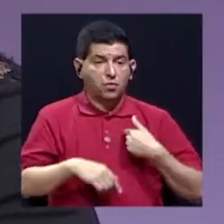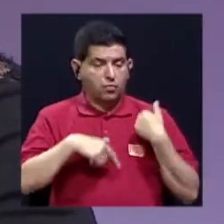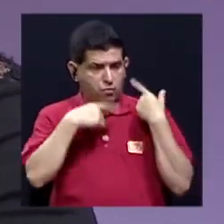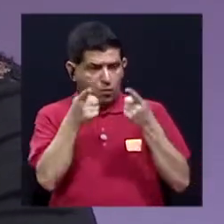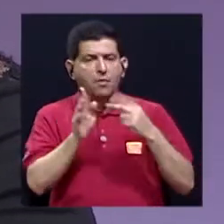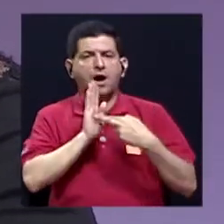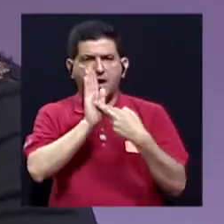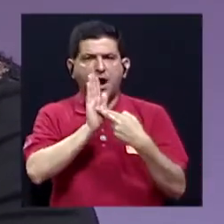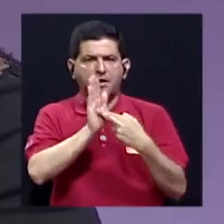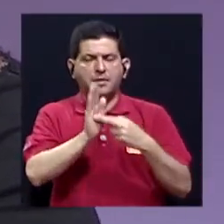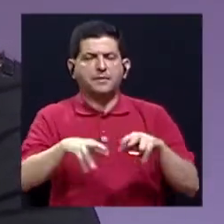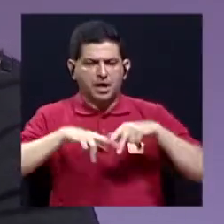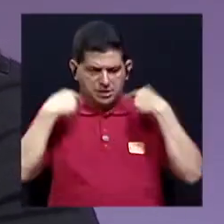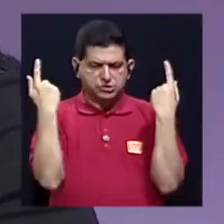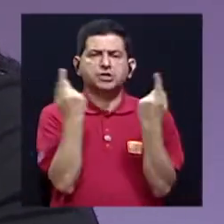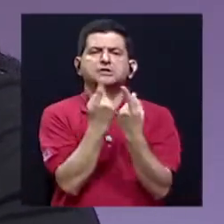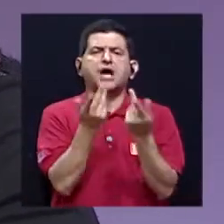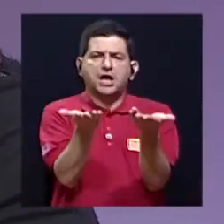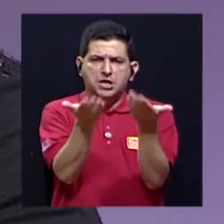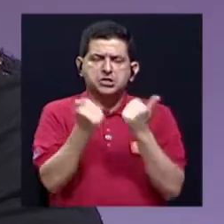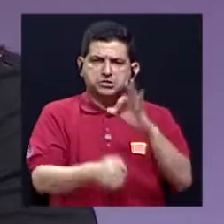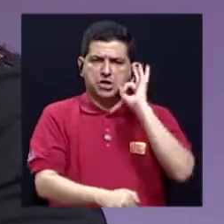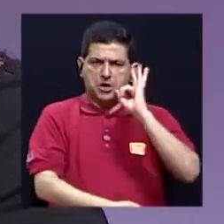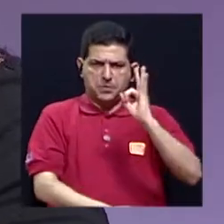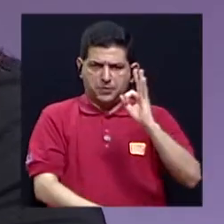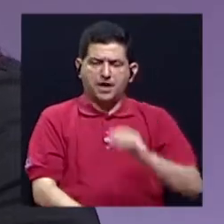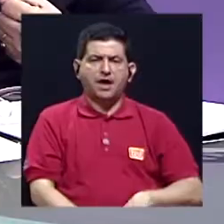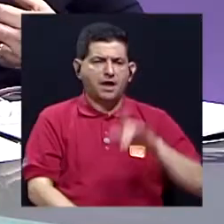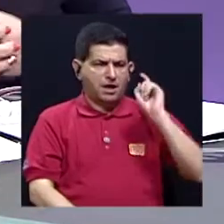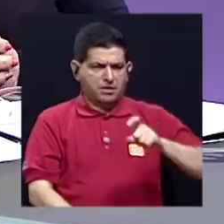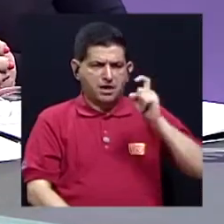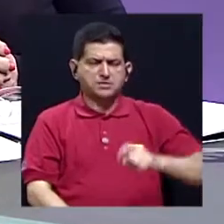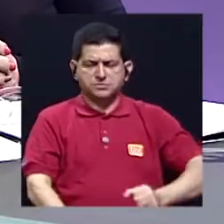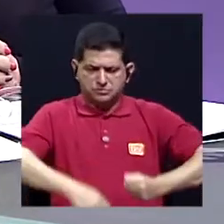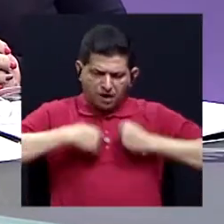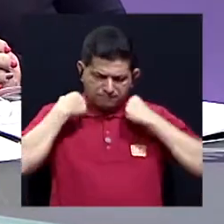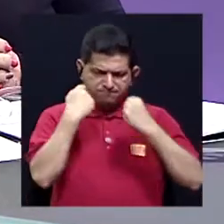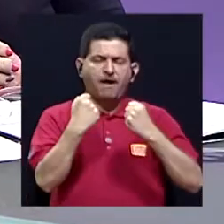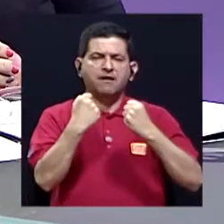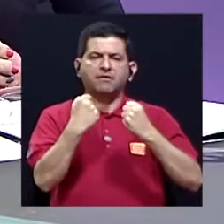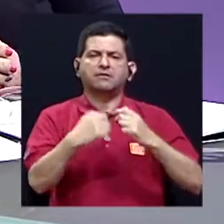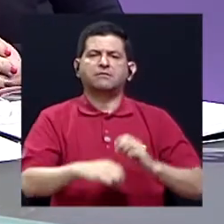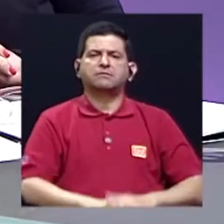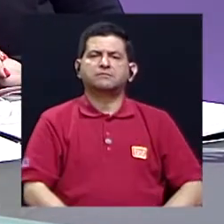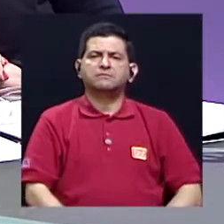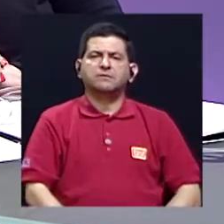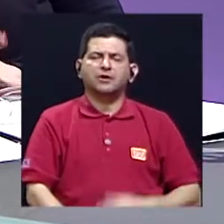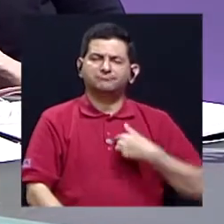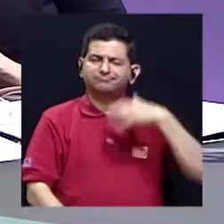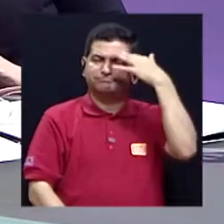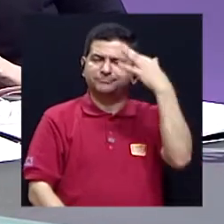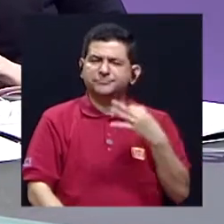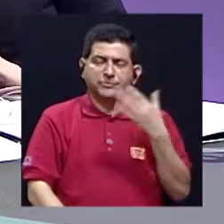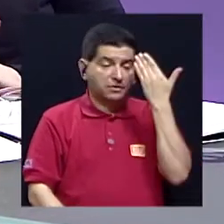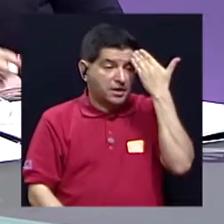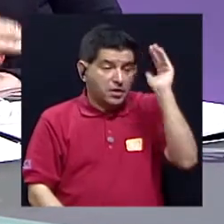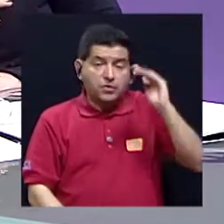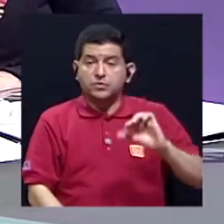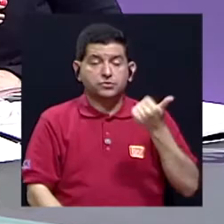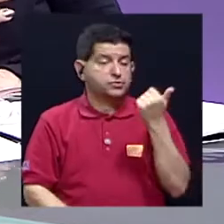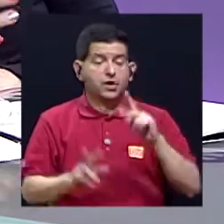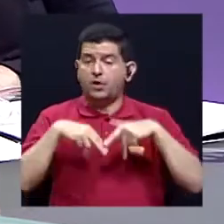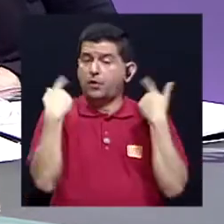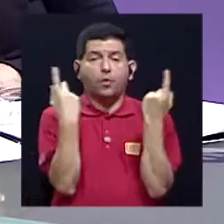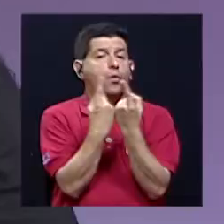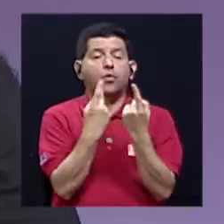está representando al partido, y si lo quiere hacer bien, tiene que armarse de valor, ¿verdad?, para hacerlo. Entonces me parece, yo no sé cómo son los otros